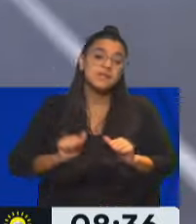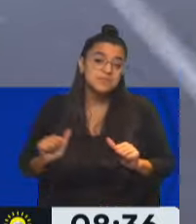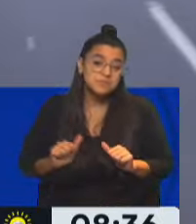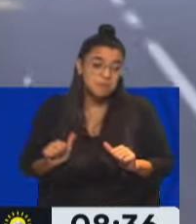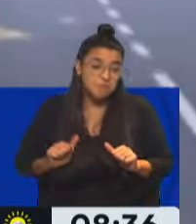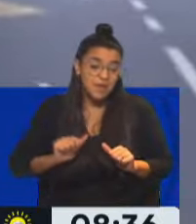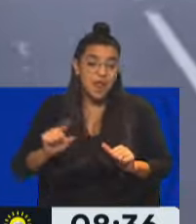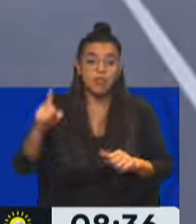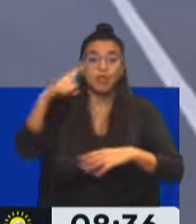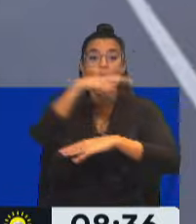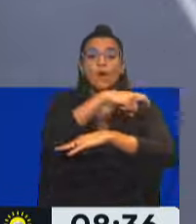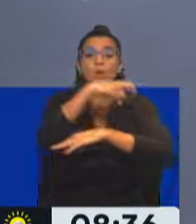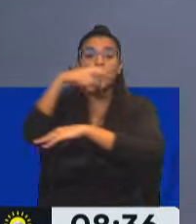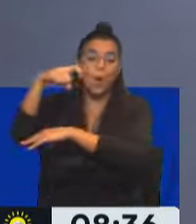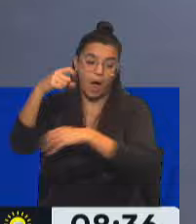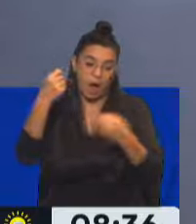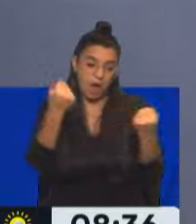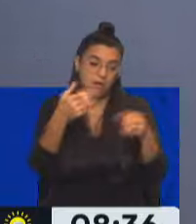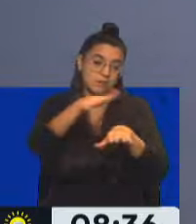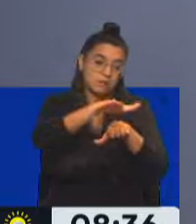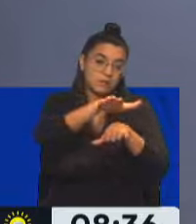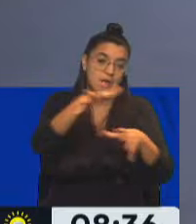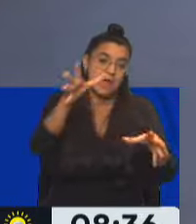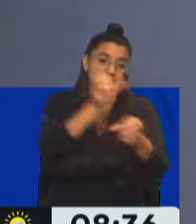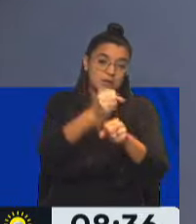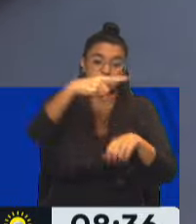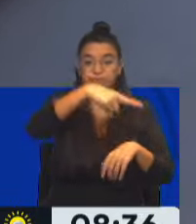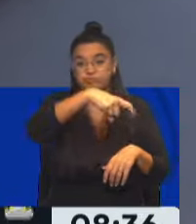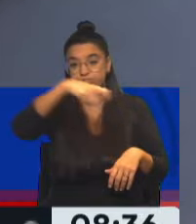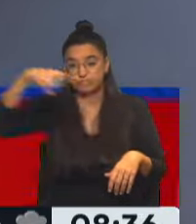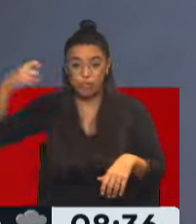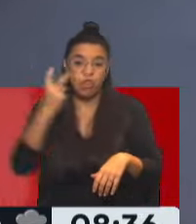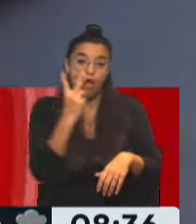que la grúa saque de este lugar a las